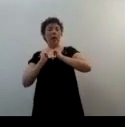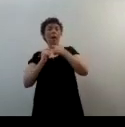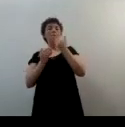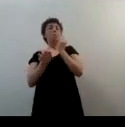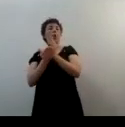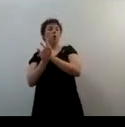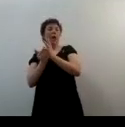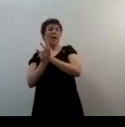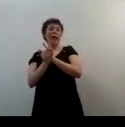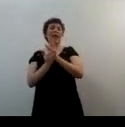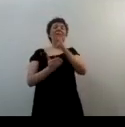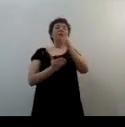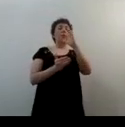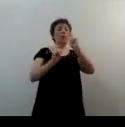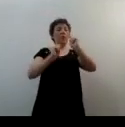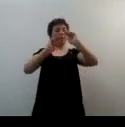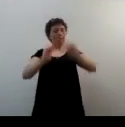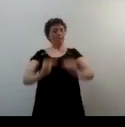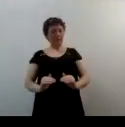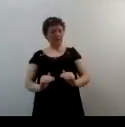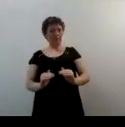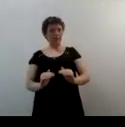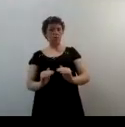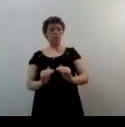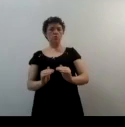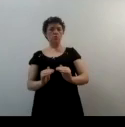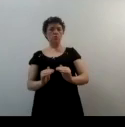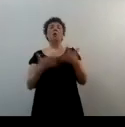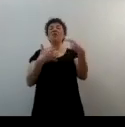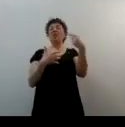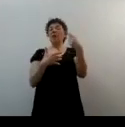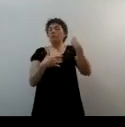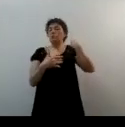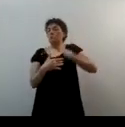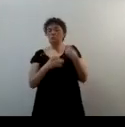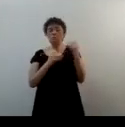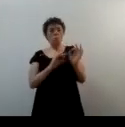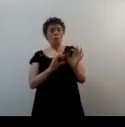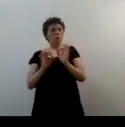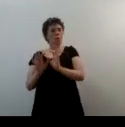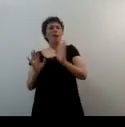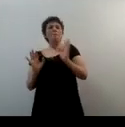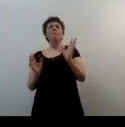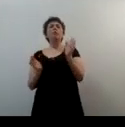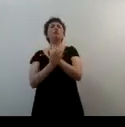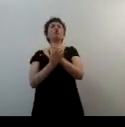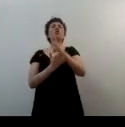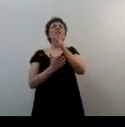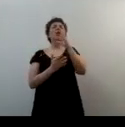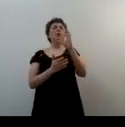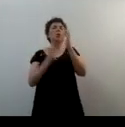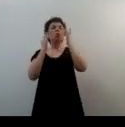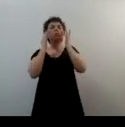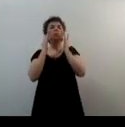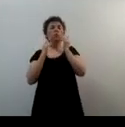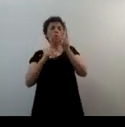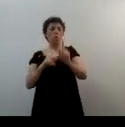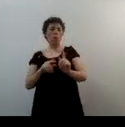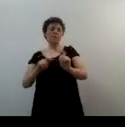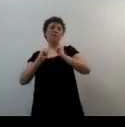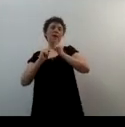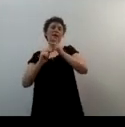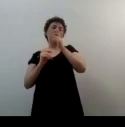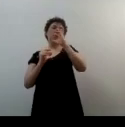de proteína que de carbohidrato. Pero al fin y al cabo no dejan de ser 10 gramos de nutriente en total, pero sí que es cierto que ahí no es todo hidrato. O sea, son verduras que no te aportan